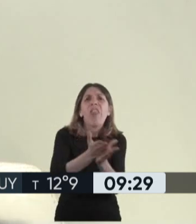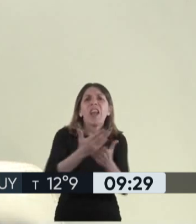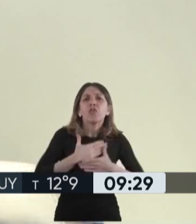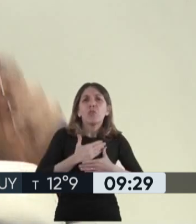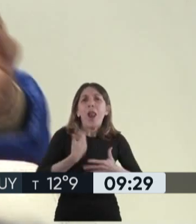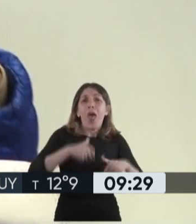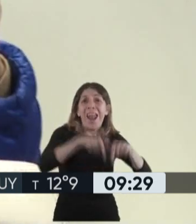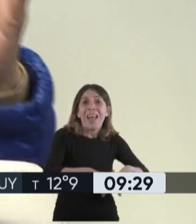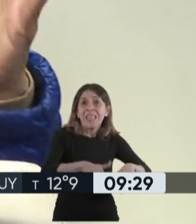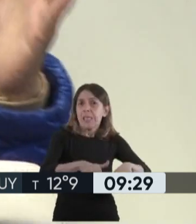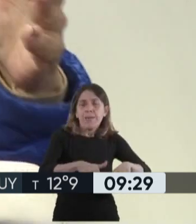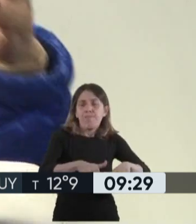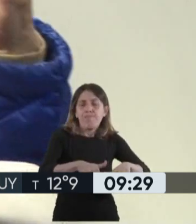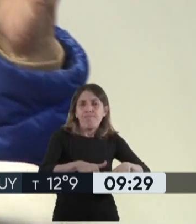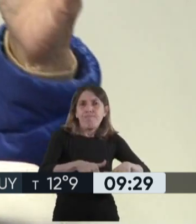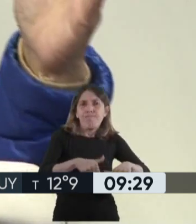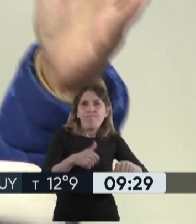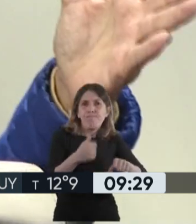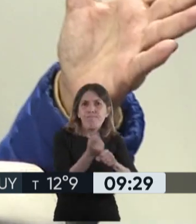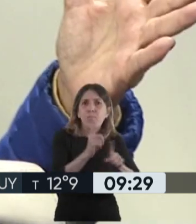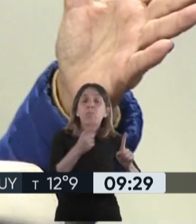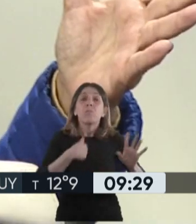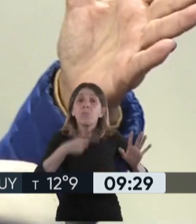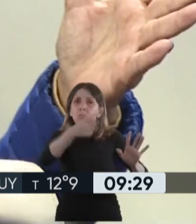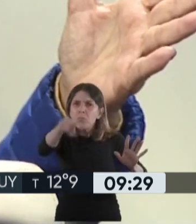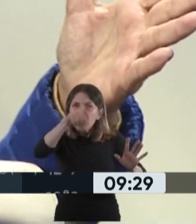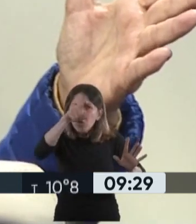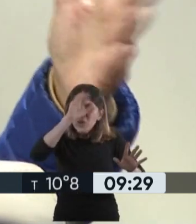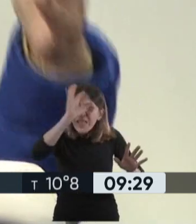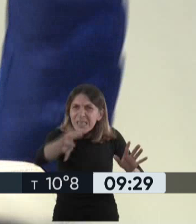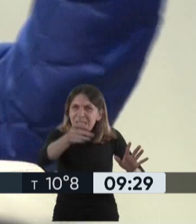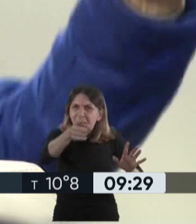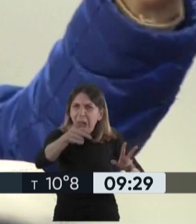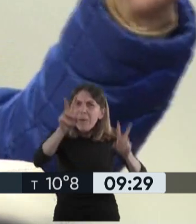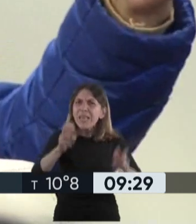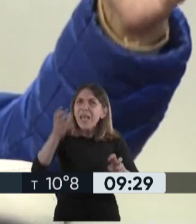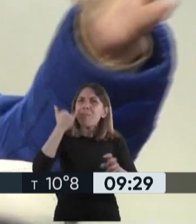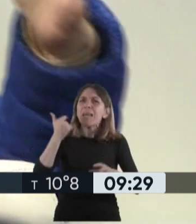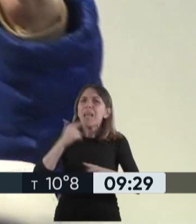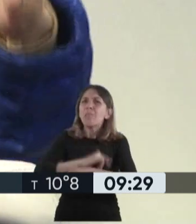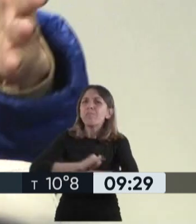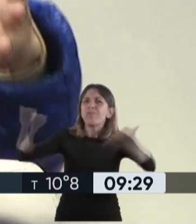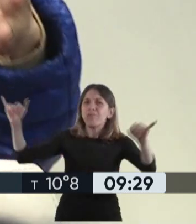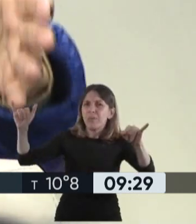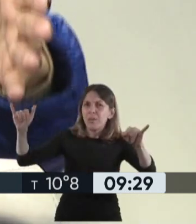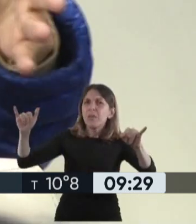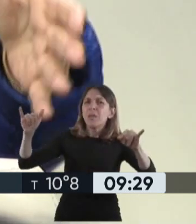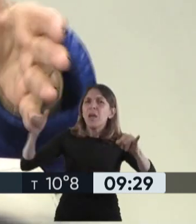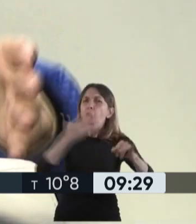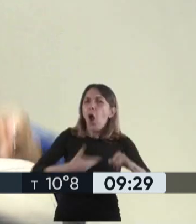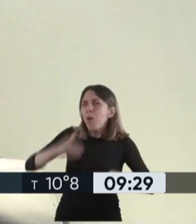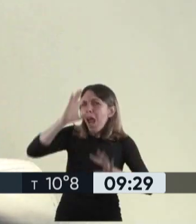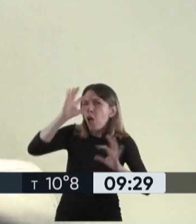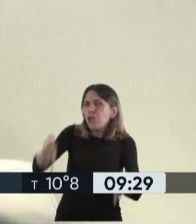no lo hicieron. Quisiera saber si le ha llegado esto que ha sido público, si le llegó al